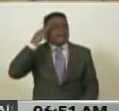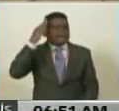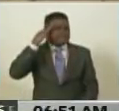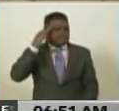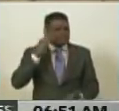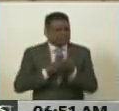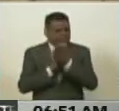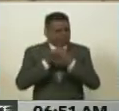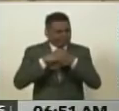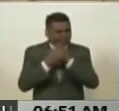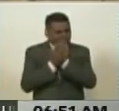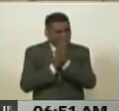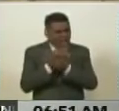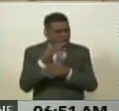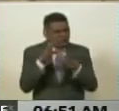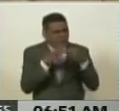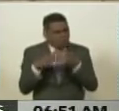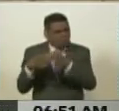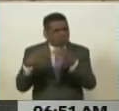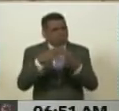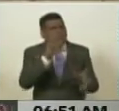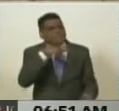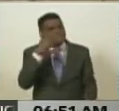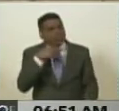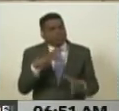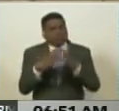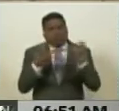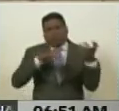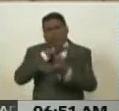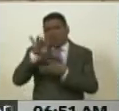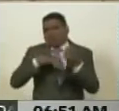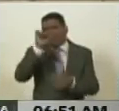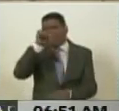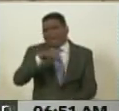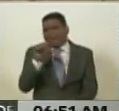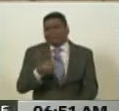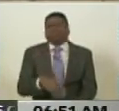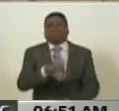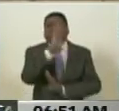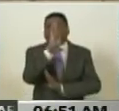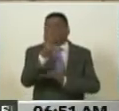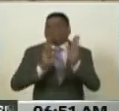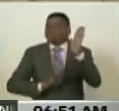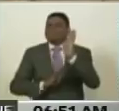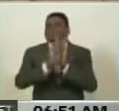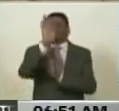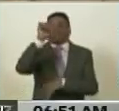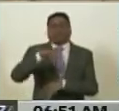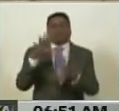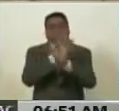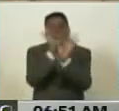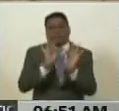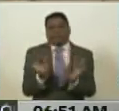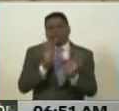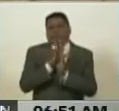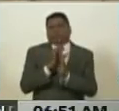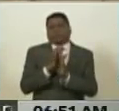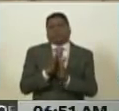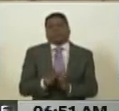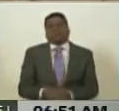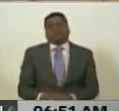Cámaras y de otras organizaciones políticas que apuestan al desastre de nuestro país y que apuestan a que siga desarrollándose en forma incontenible